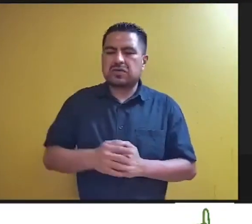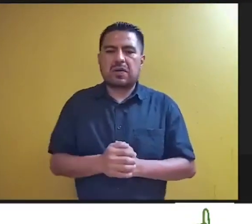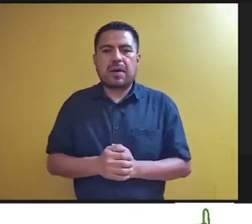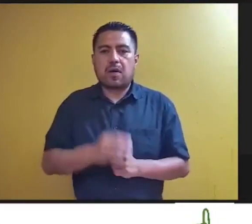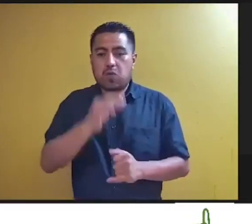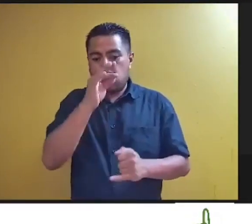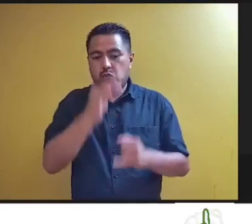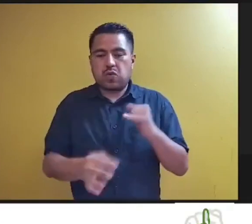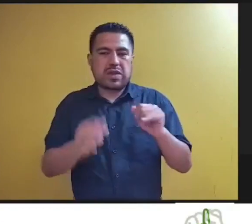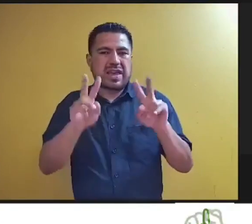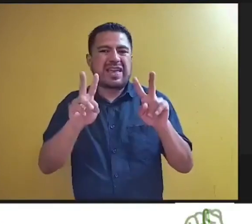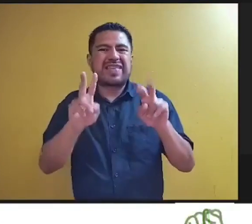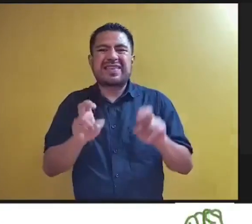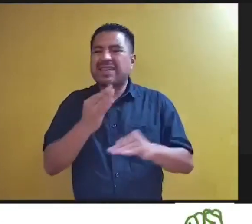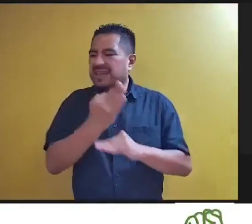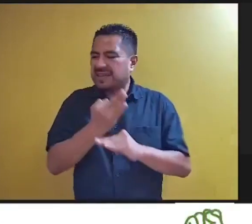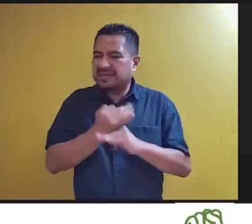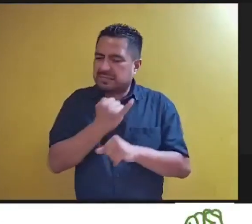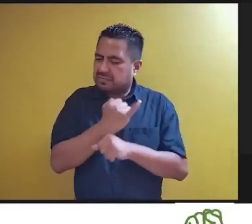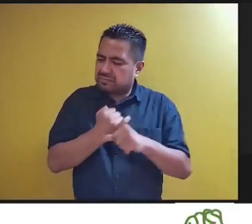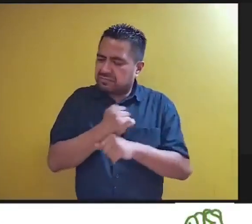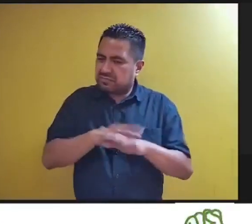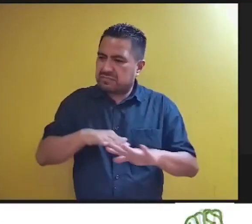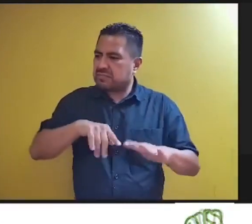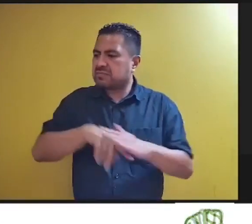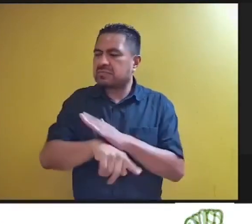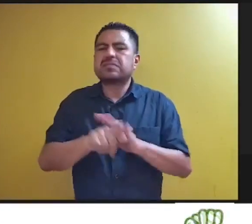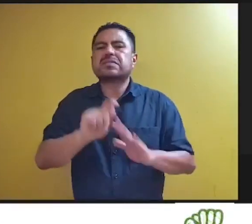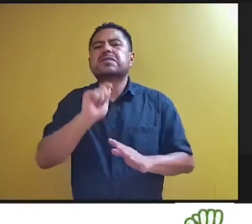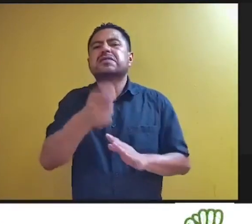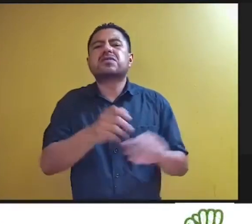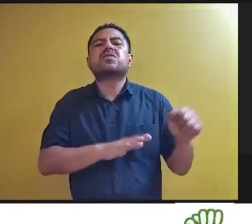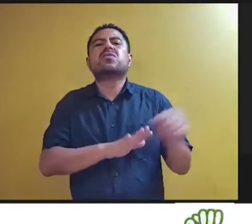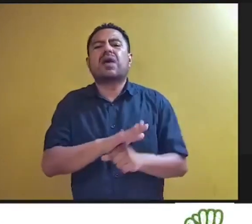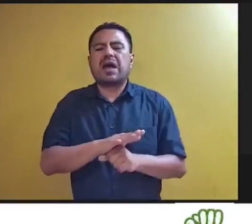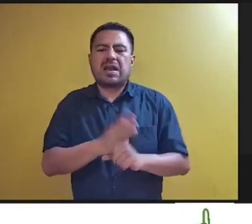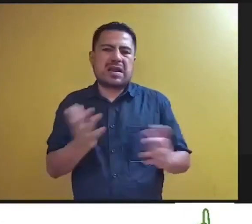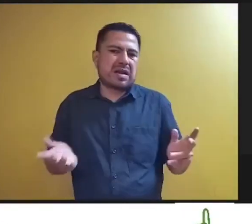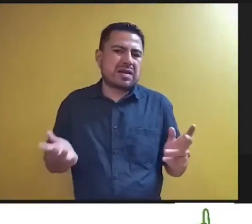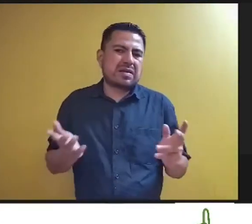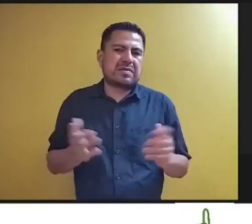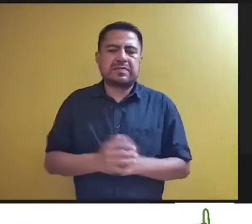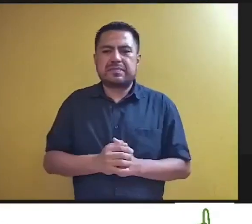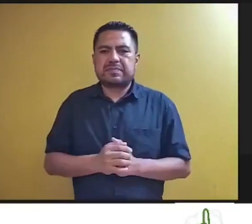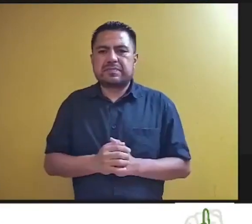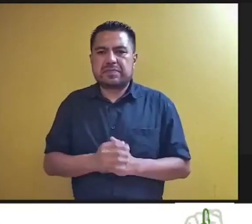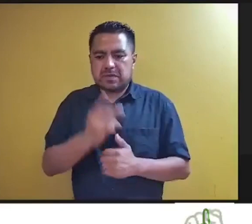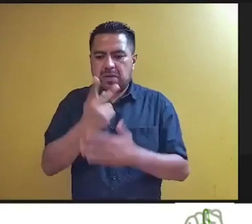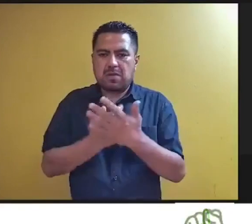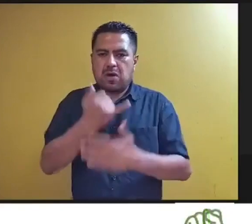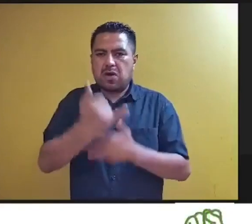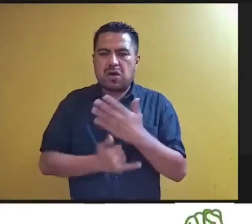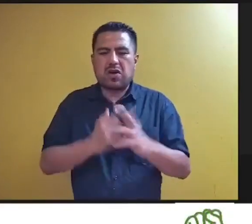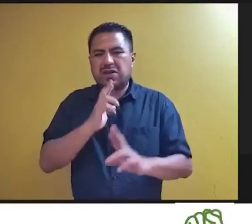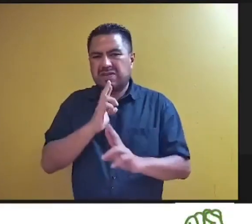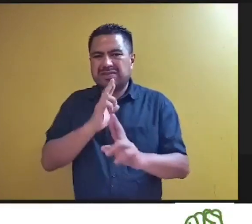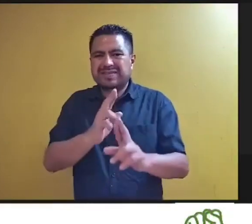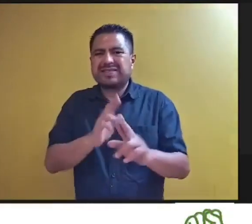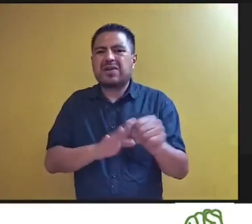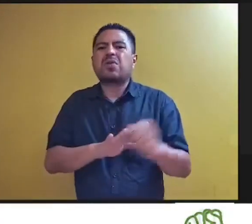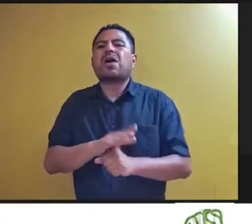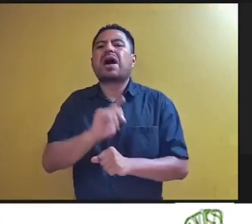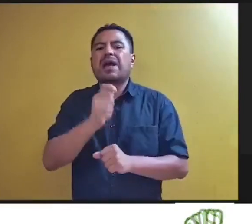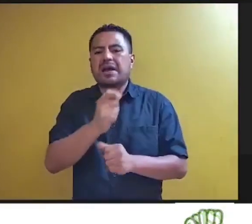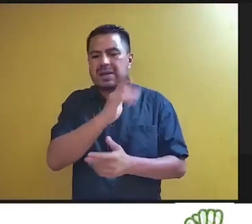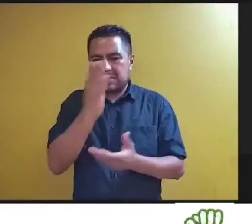El último asunto listado para analizar y resolver trata de un proyecto de resolución relativo